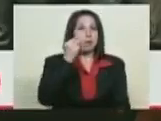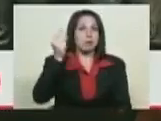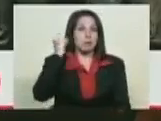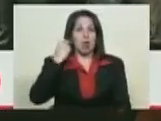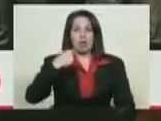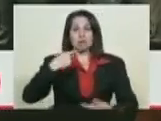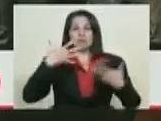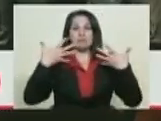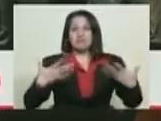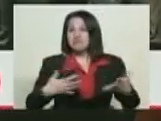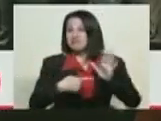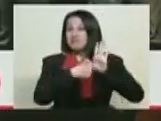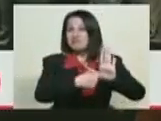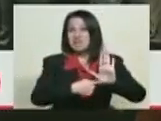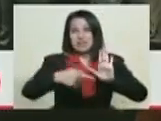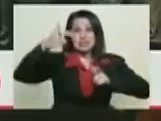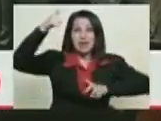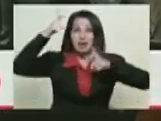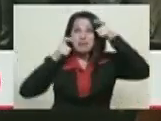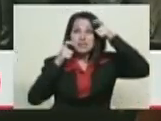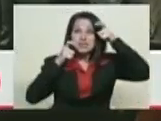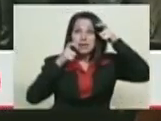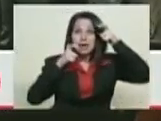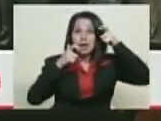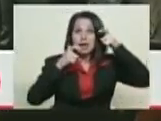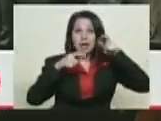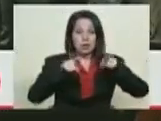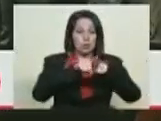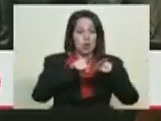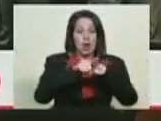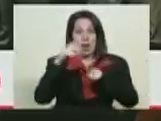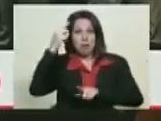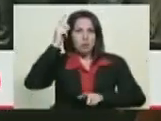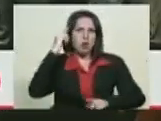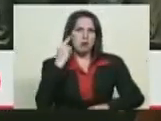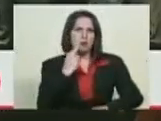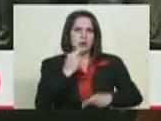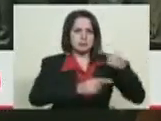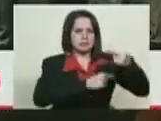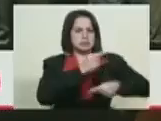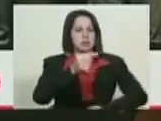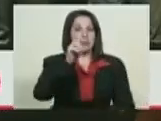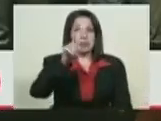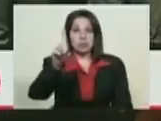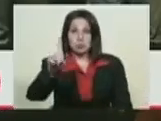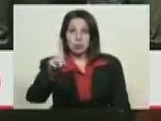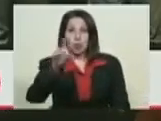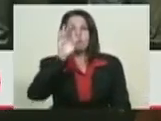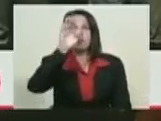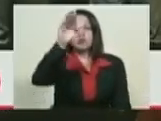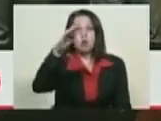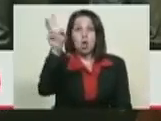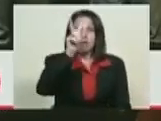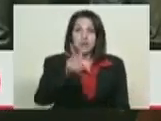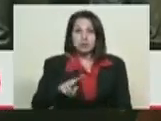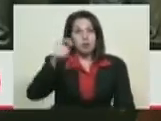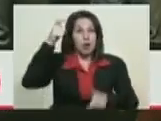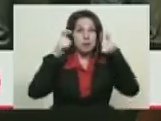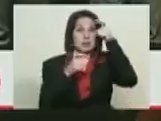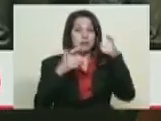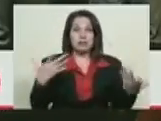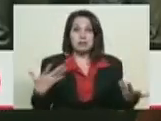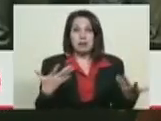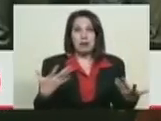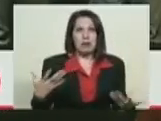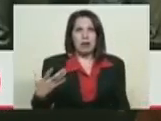chavismo, que es el bolivarianismo del siglo XXI, que es el futuro de Venezuela. No se